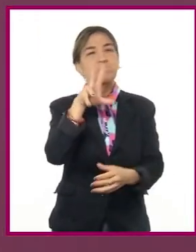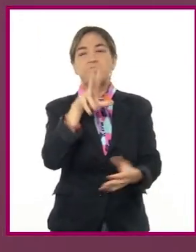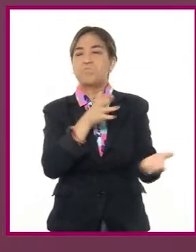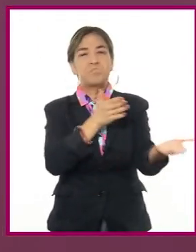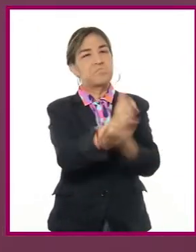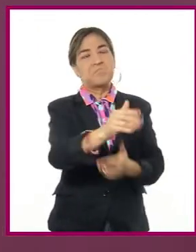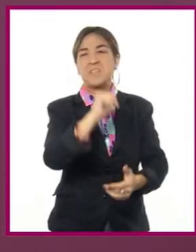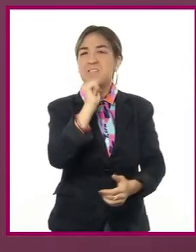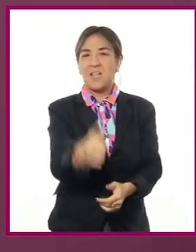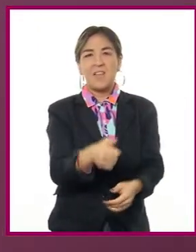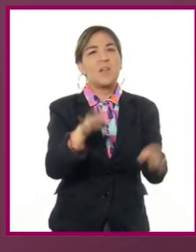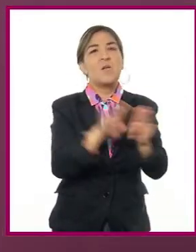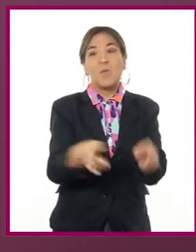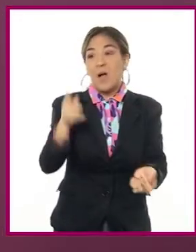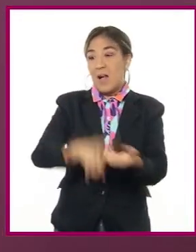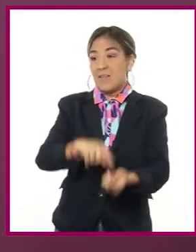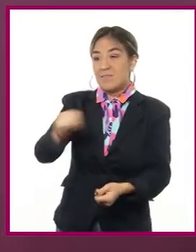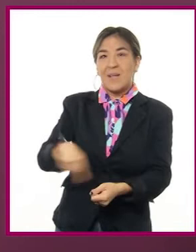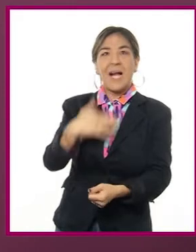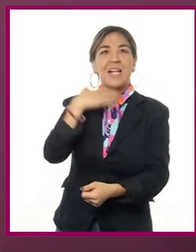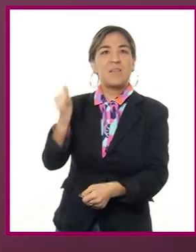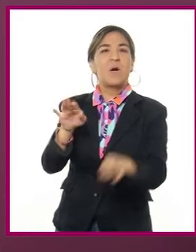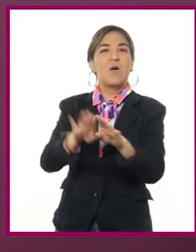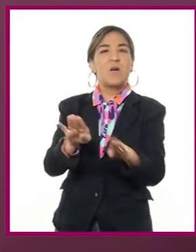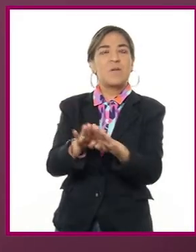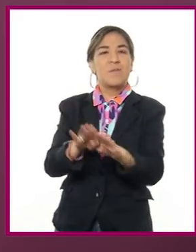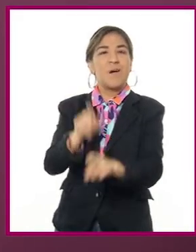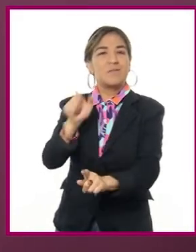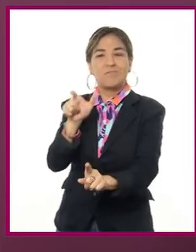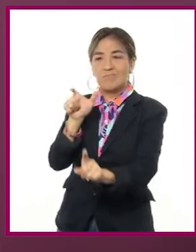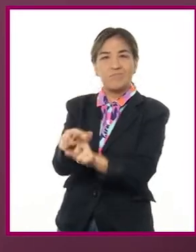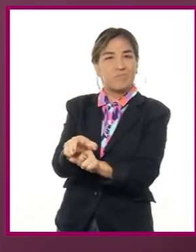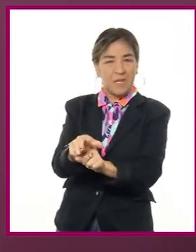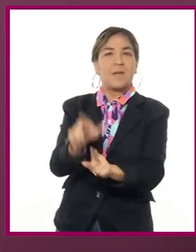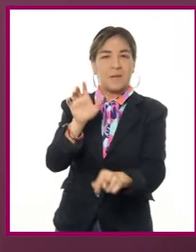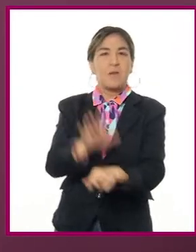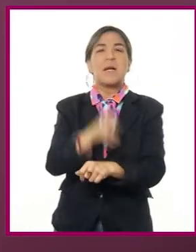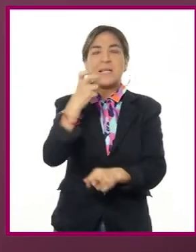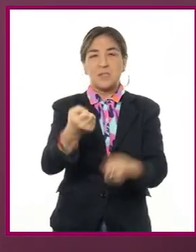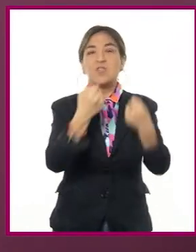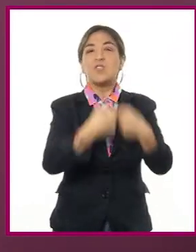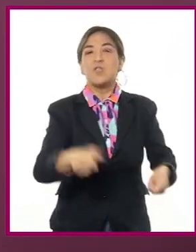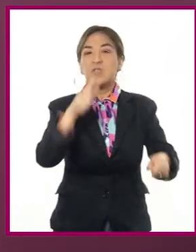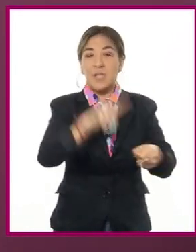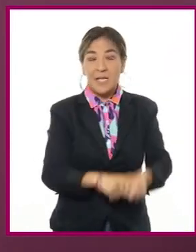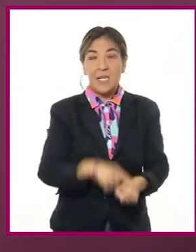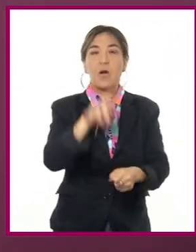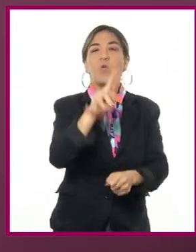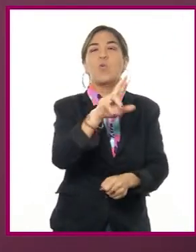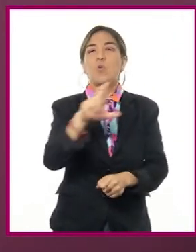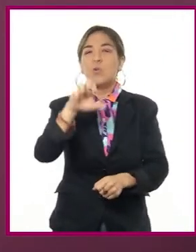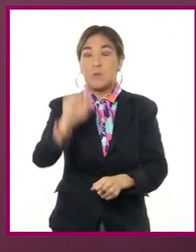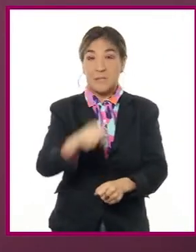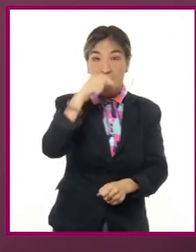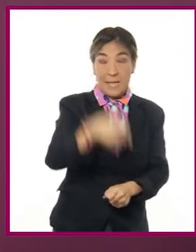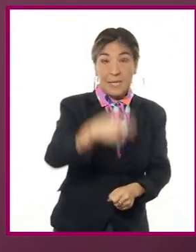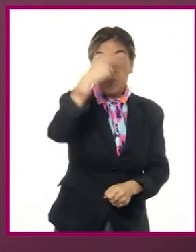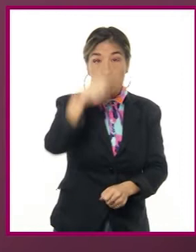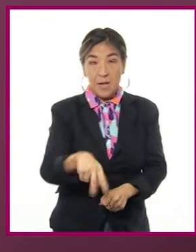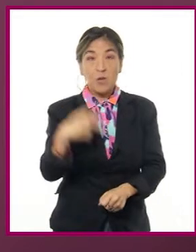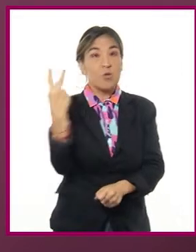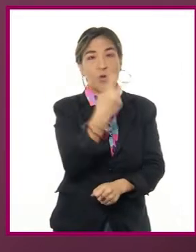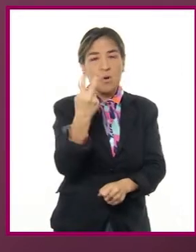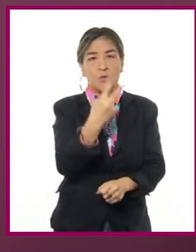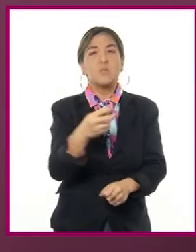temiendo represalias alemanas. Solo la Unión de Repúblicas Socialistas Soviéticas, la URSS, y México tomaron